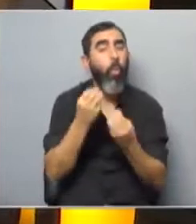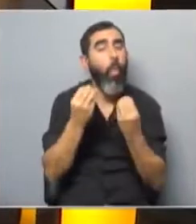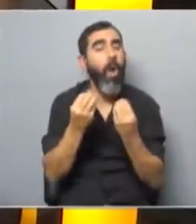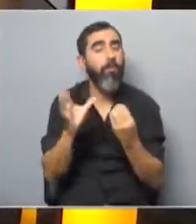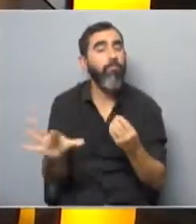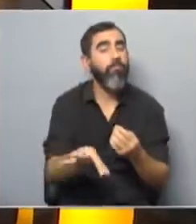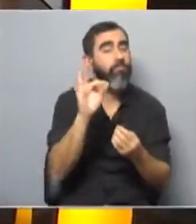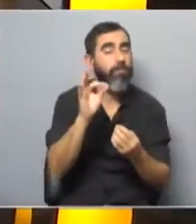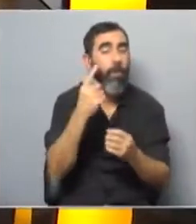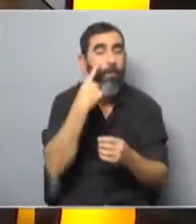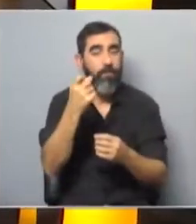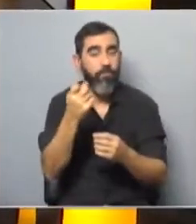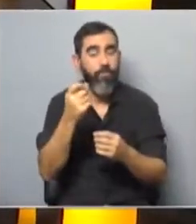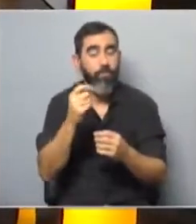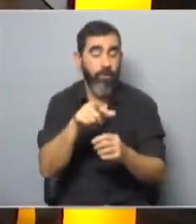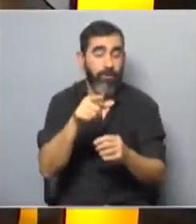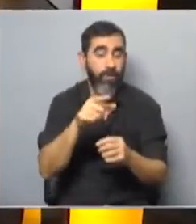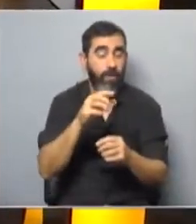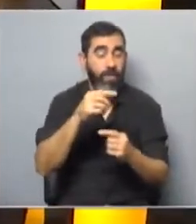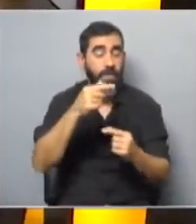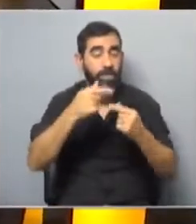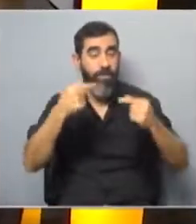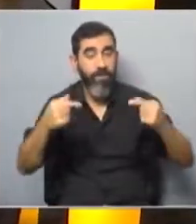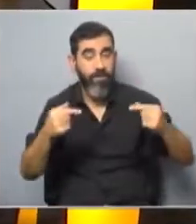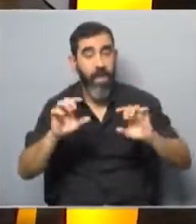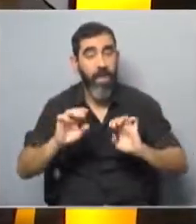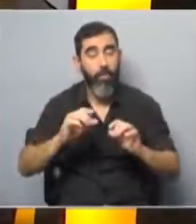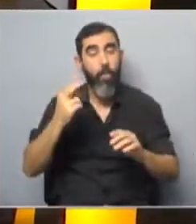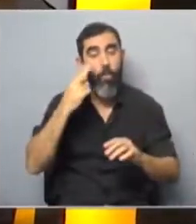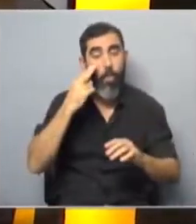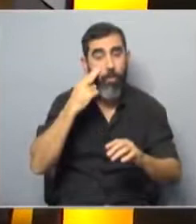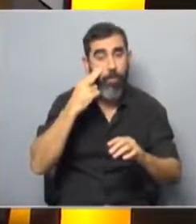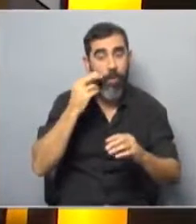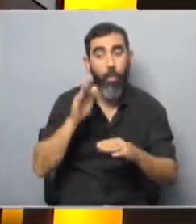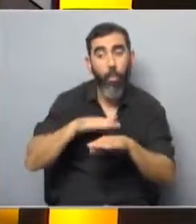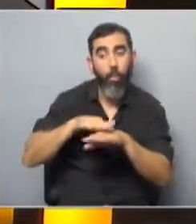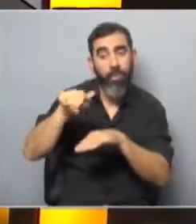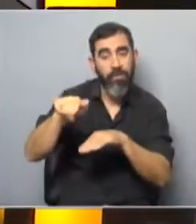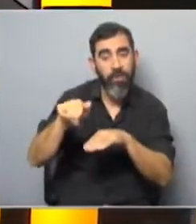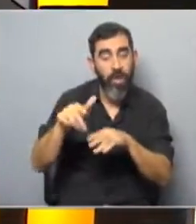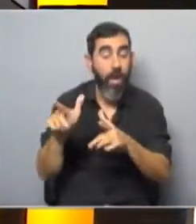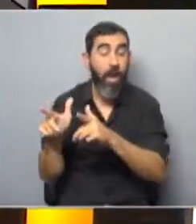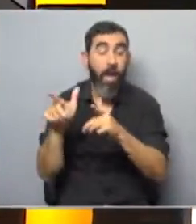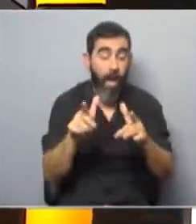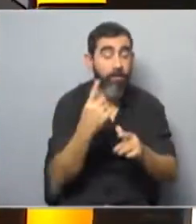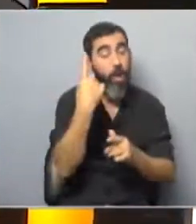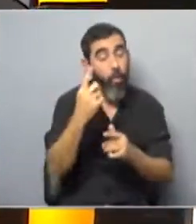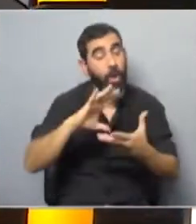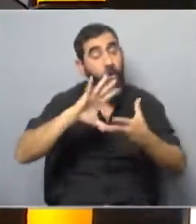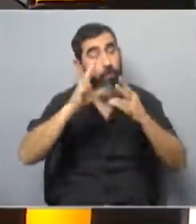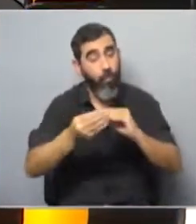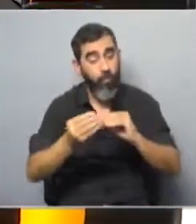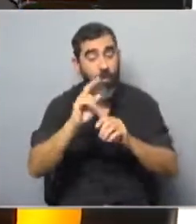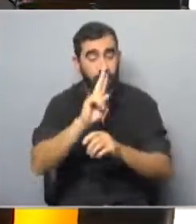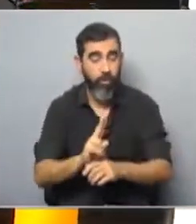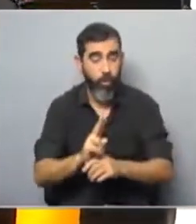para prevenir o evitar que la biodiversidad autóctona sea afectada por ese organismo exótico. La caza es uno de los mecanismos que son